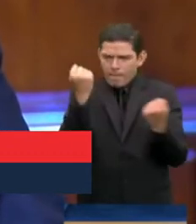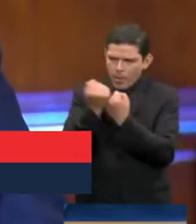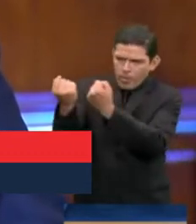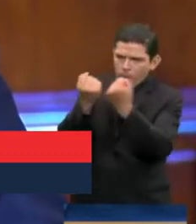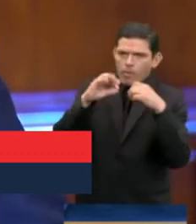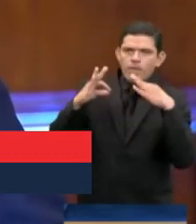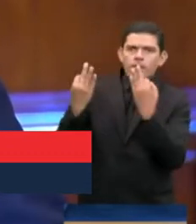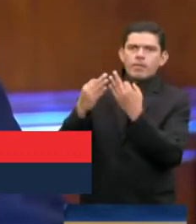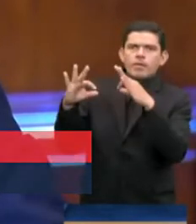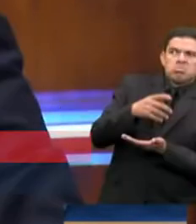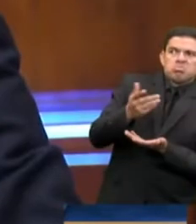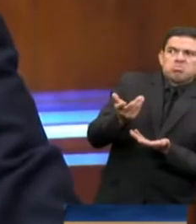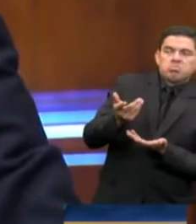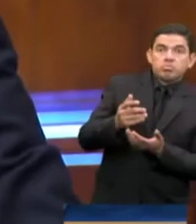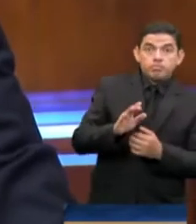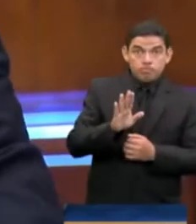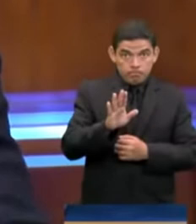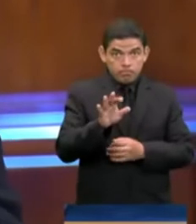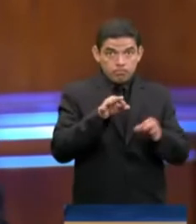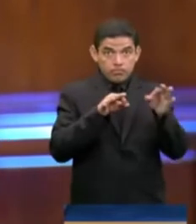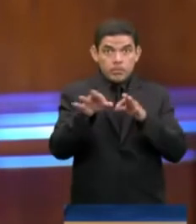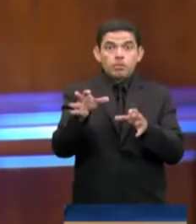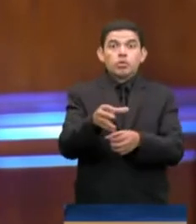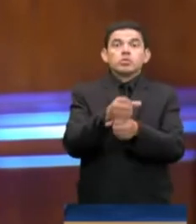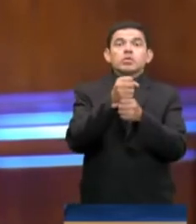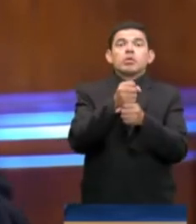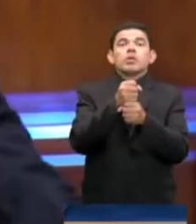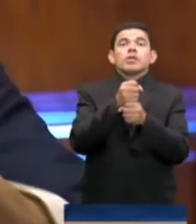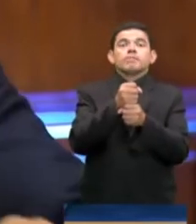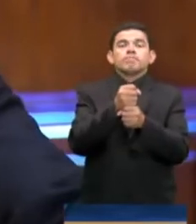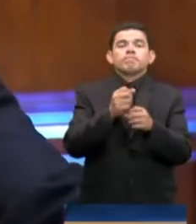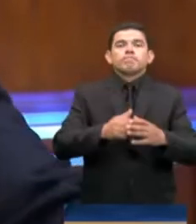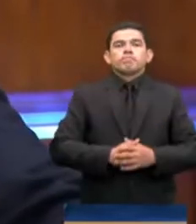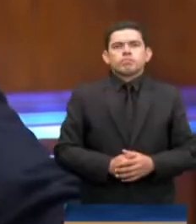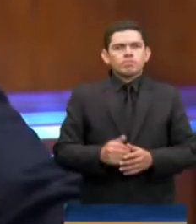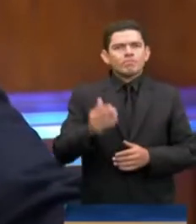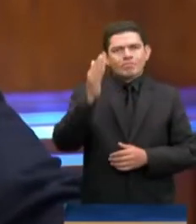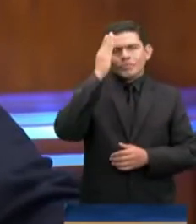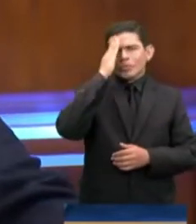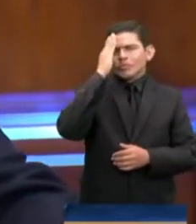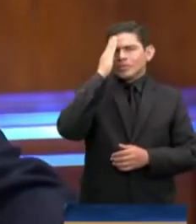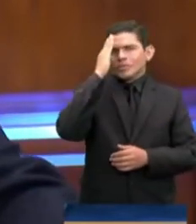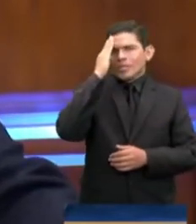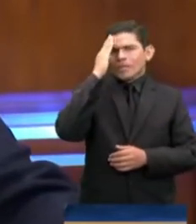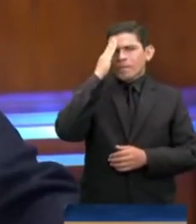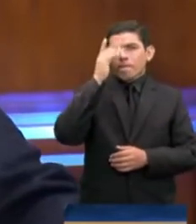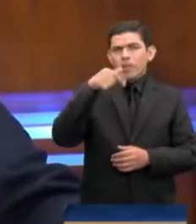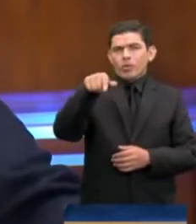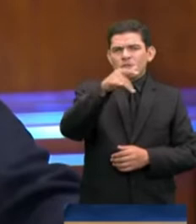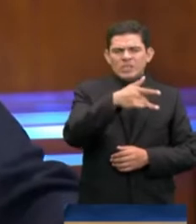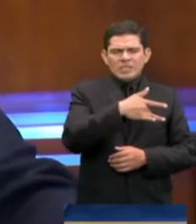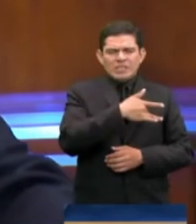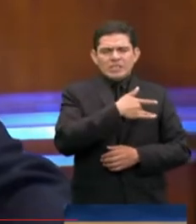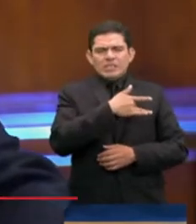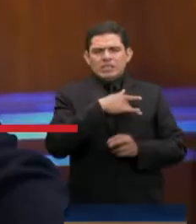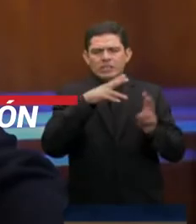de familias ecuatorianas. Vamos a hablar de seguridad. Yo sé cuánto está afectando a los